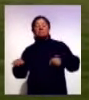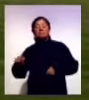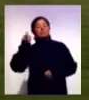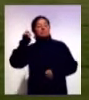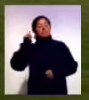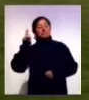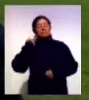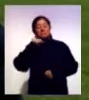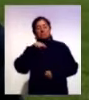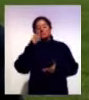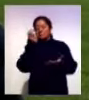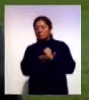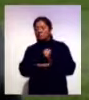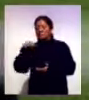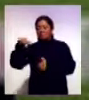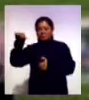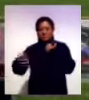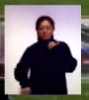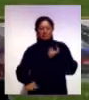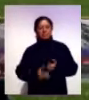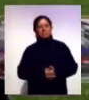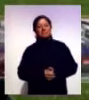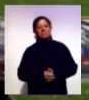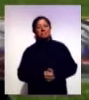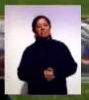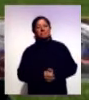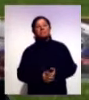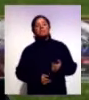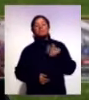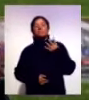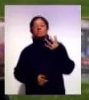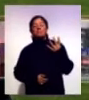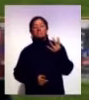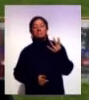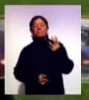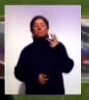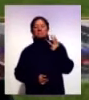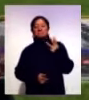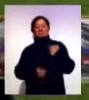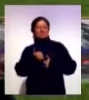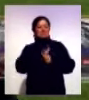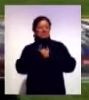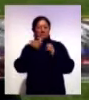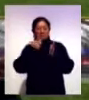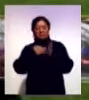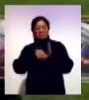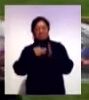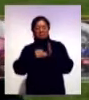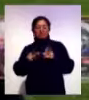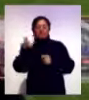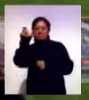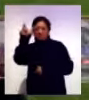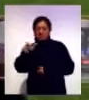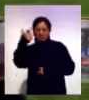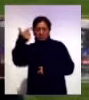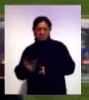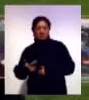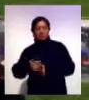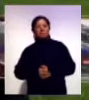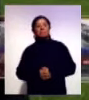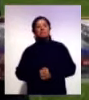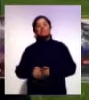a la cima. Sí, ahorita los tres partidos que nos faltan son de la tabla alta, que sería Lobos UAP,